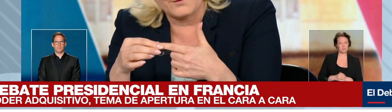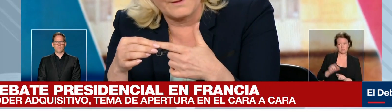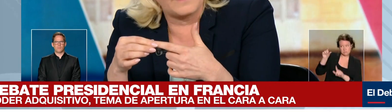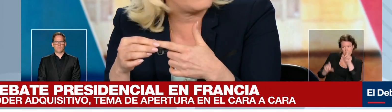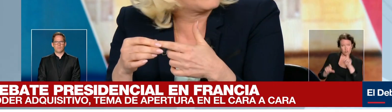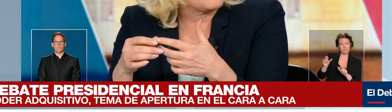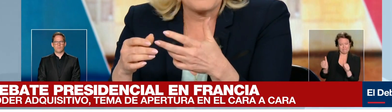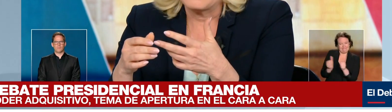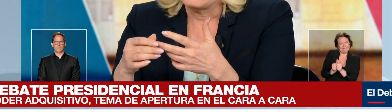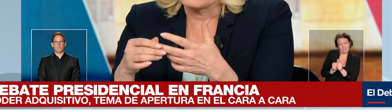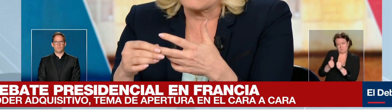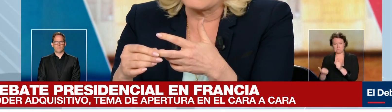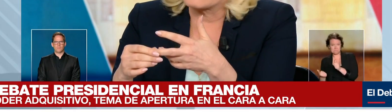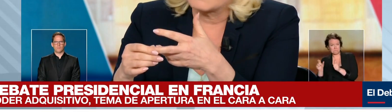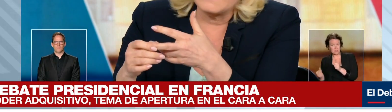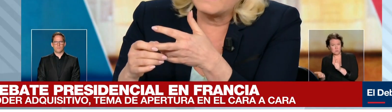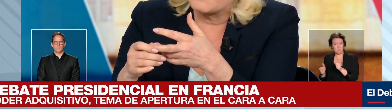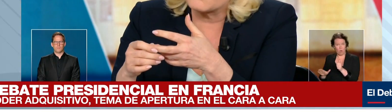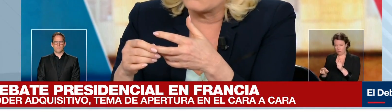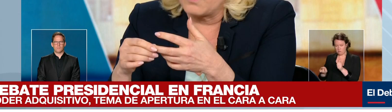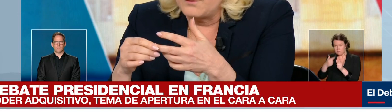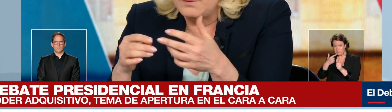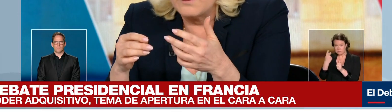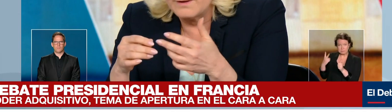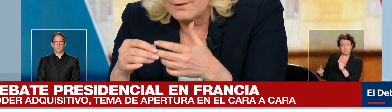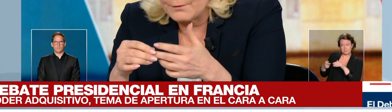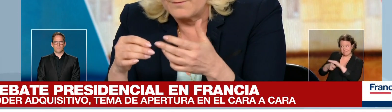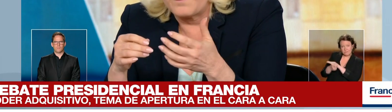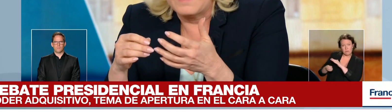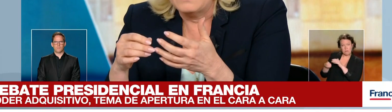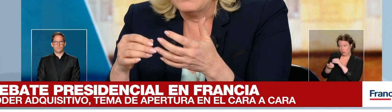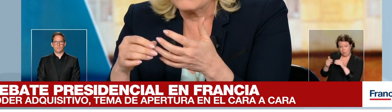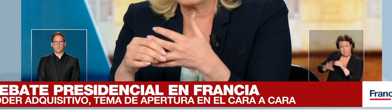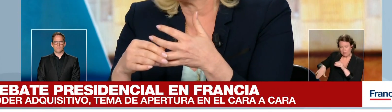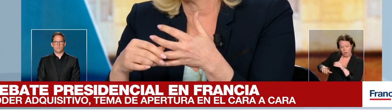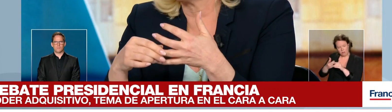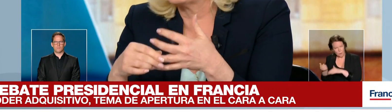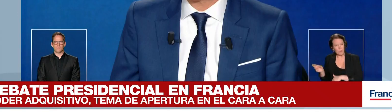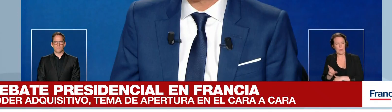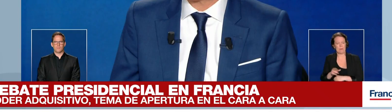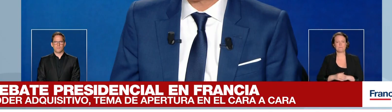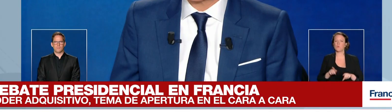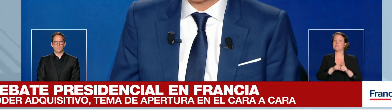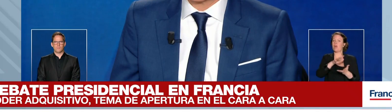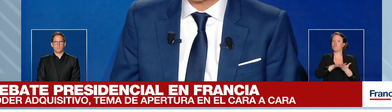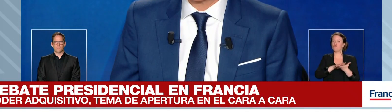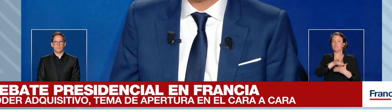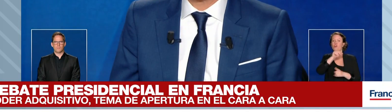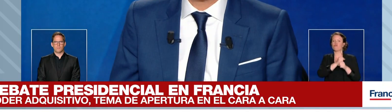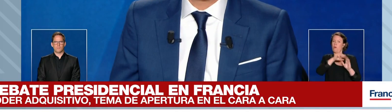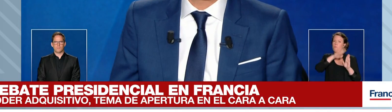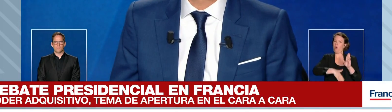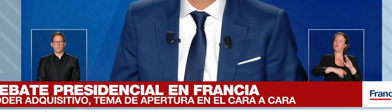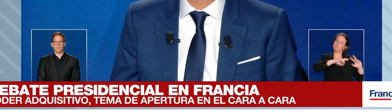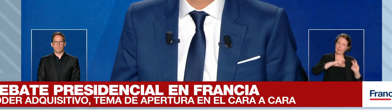una parte a los viudos y a las viudas a quienes se les retiró. También favoreceré, voy a eximir del impuesto